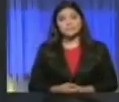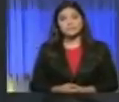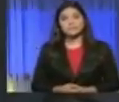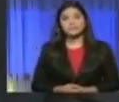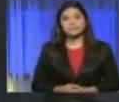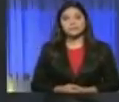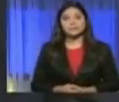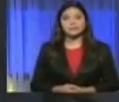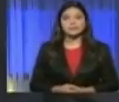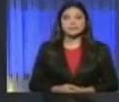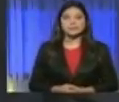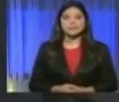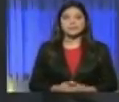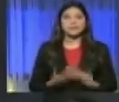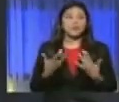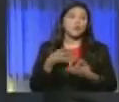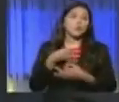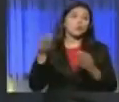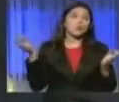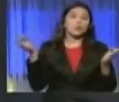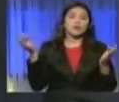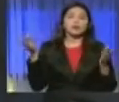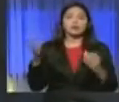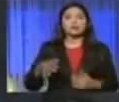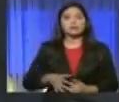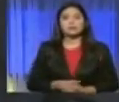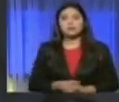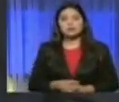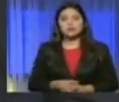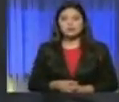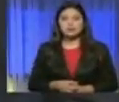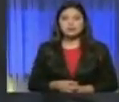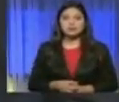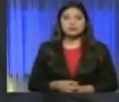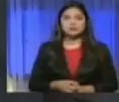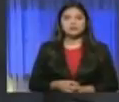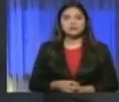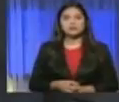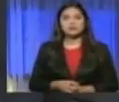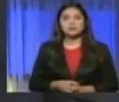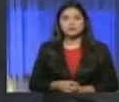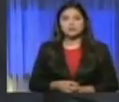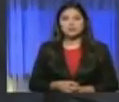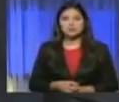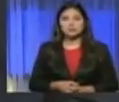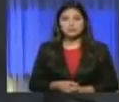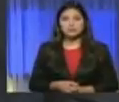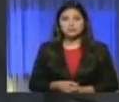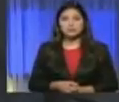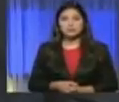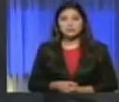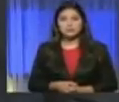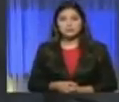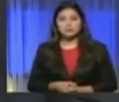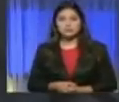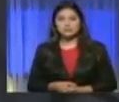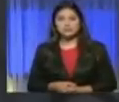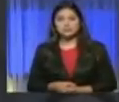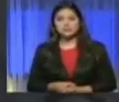logrará muchos éxitos, superará las dificultades actuales contra la